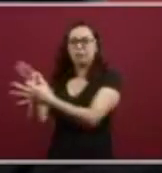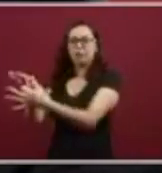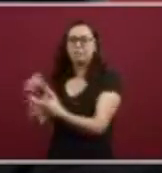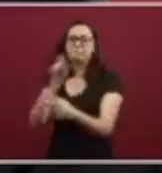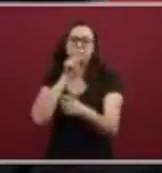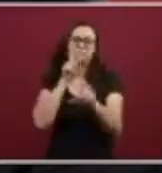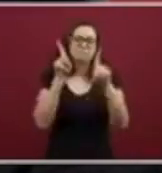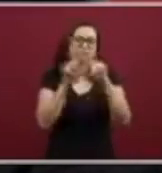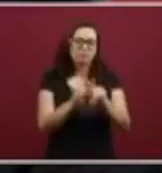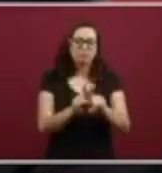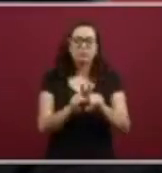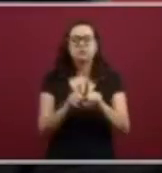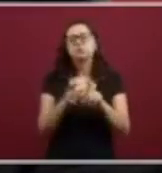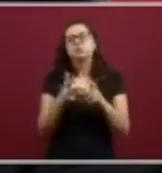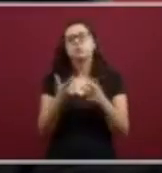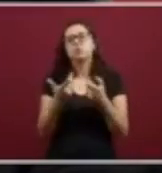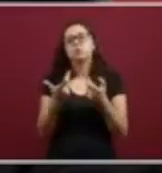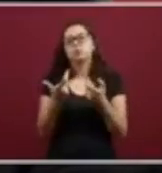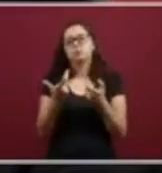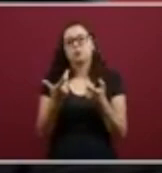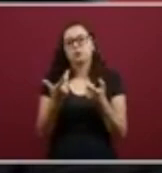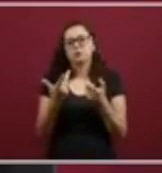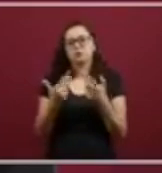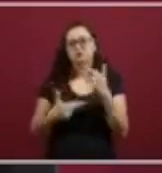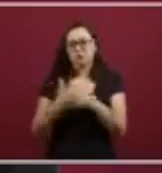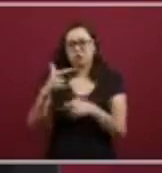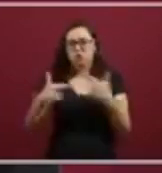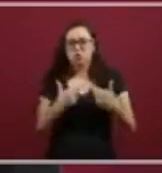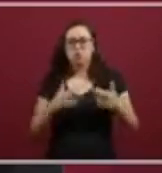las características de cada región.